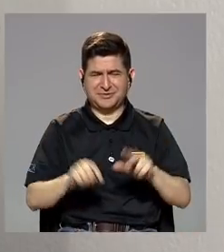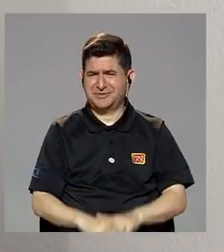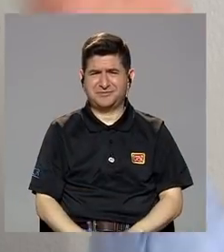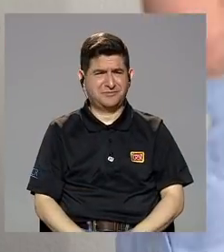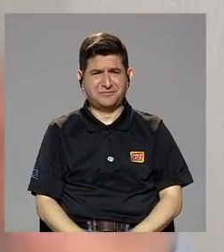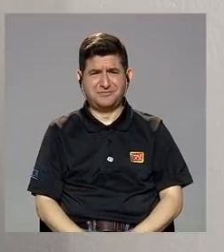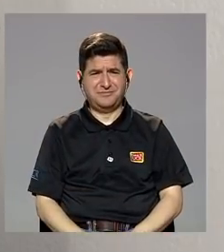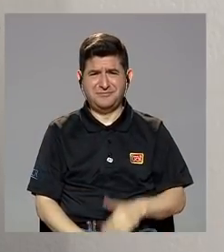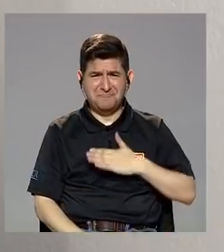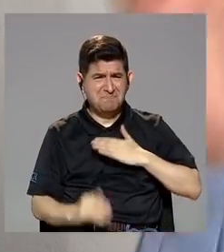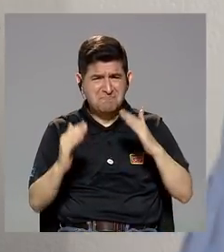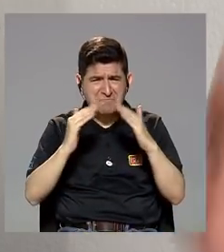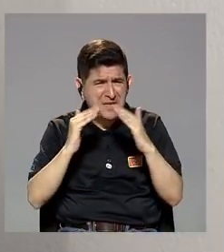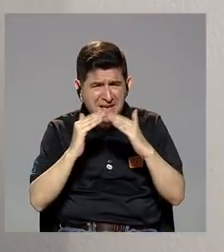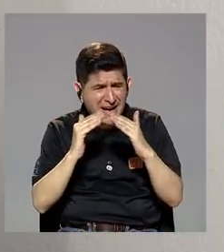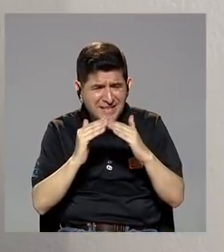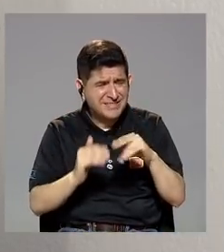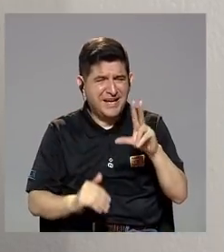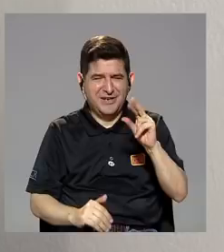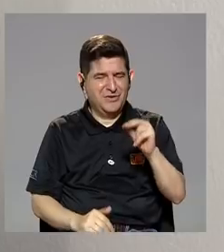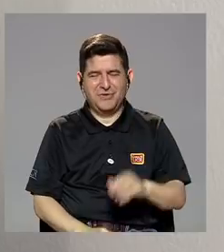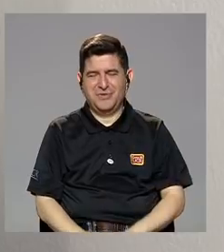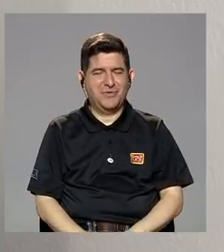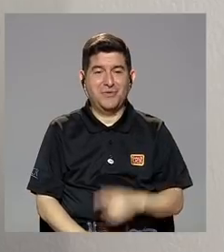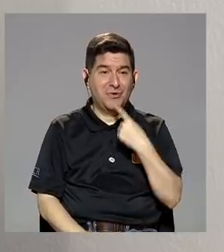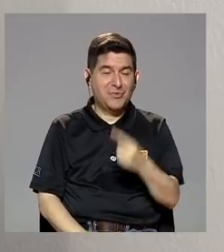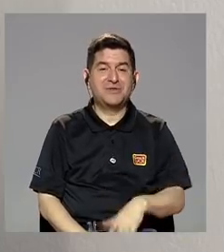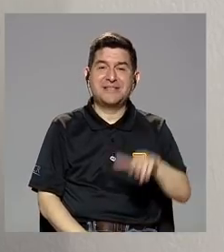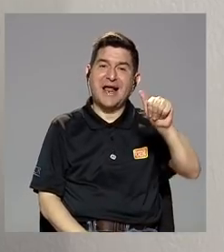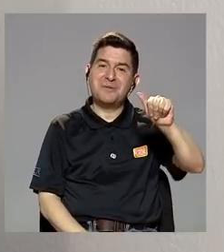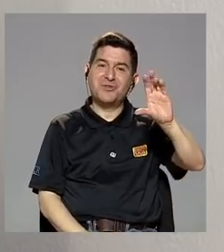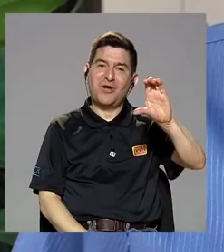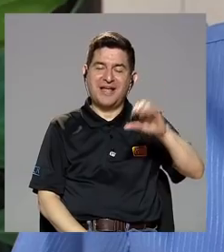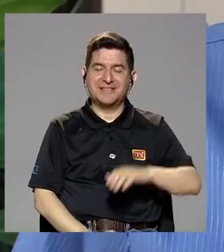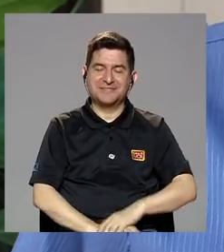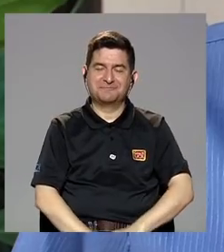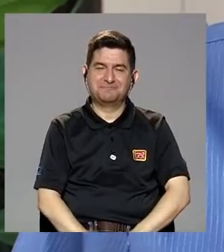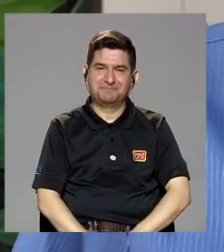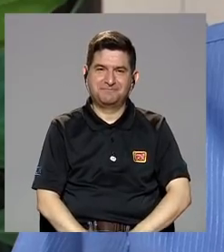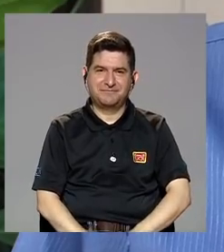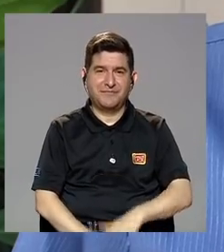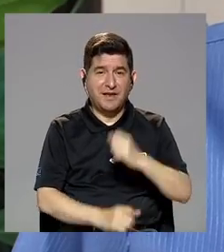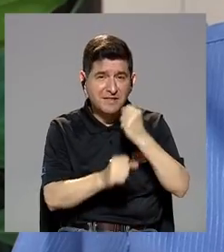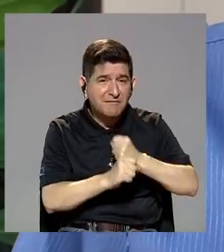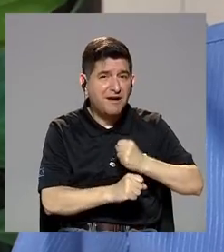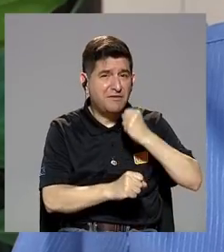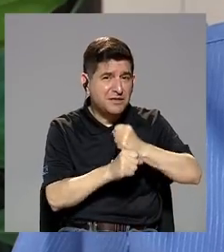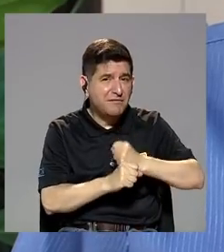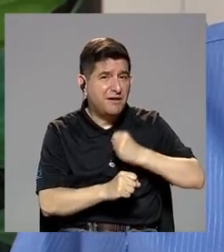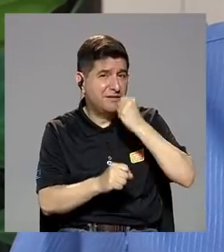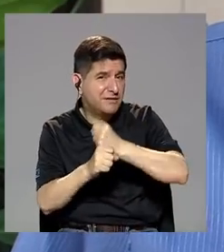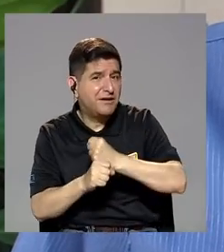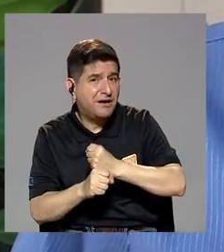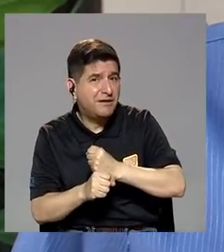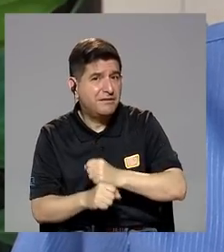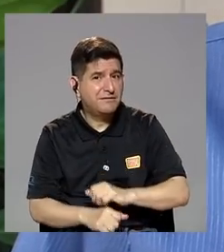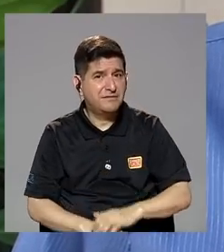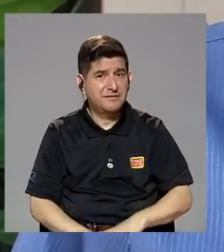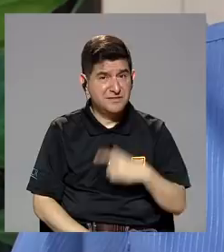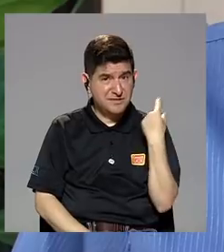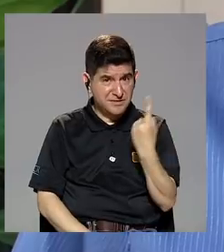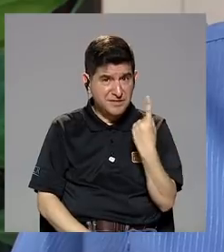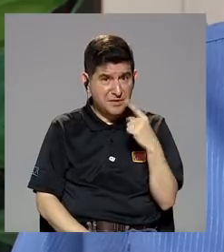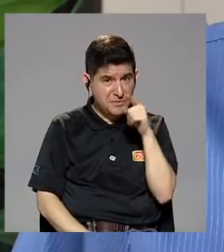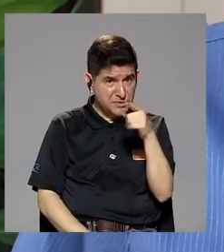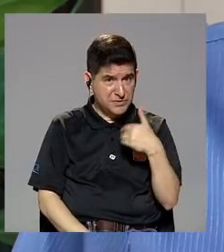ya ni me casé ya mi casa como dice don beto calle trabajo y trabajo siempre mi trabajo y trabajo